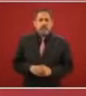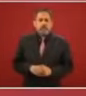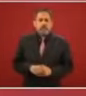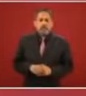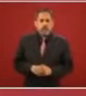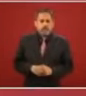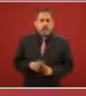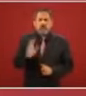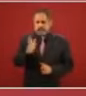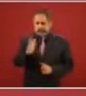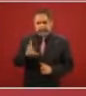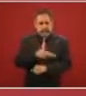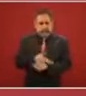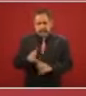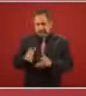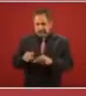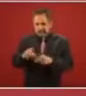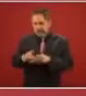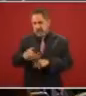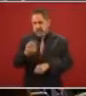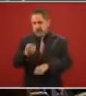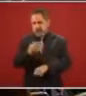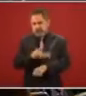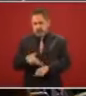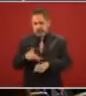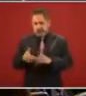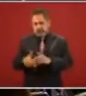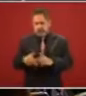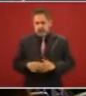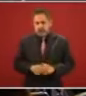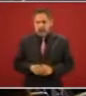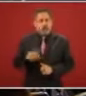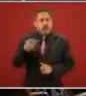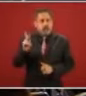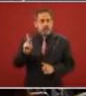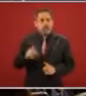se actuó, sí, fue por eso. Pero